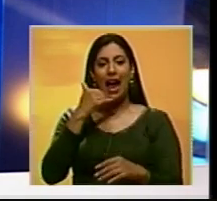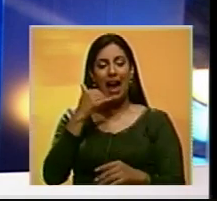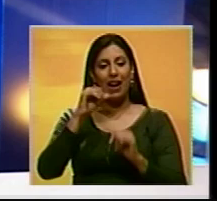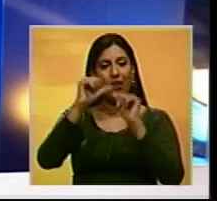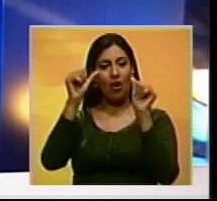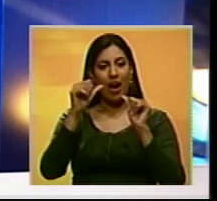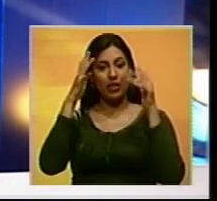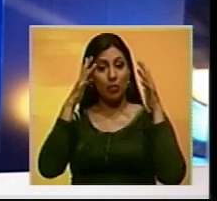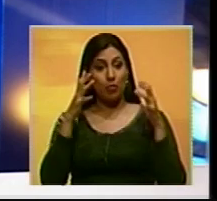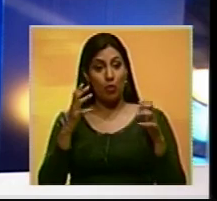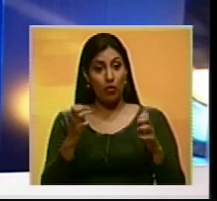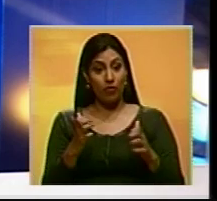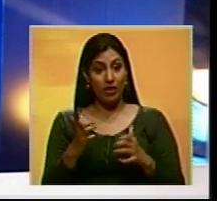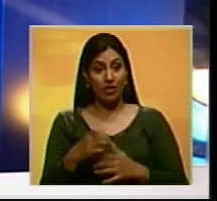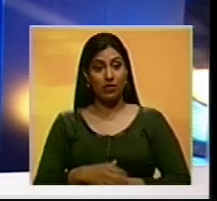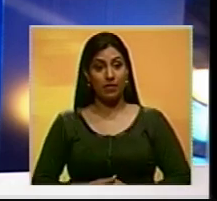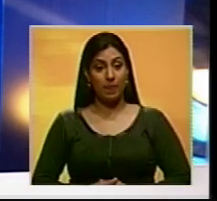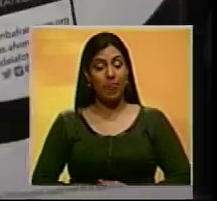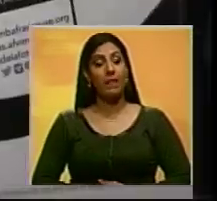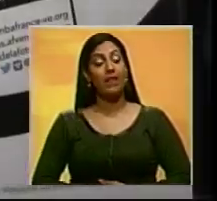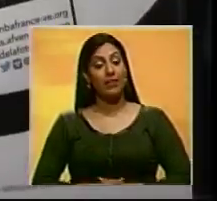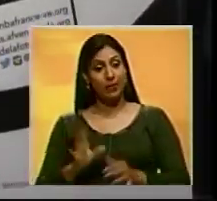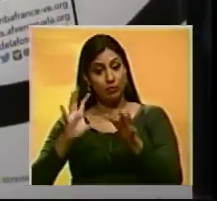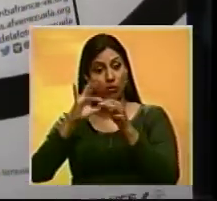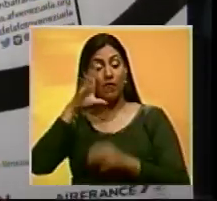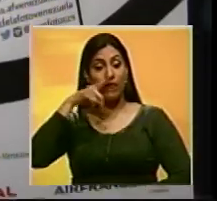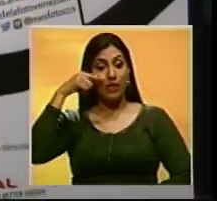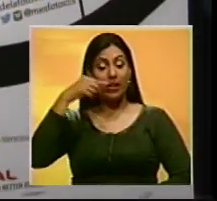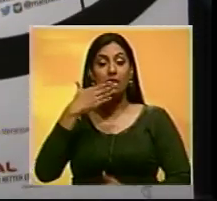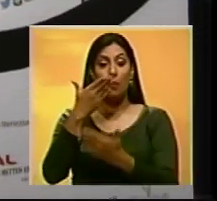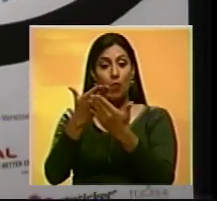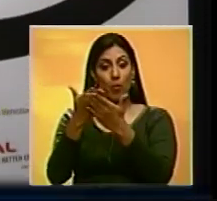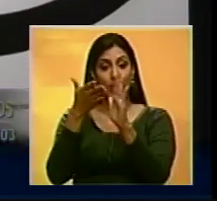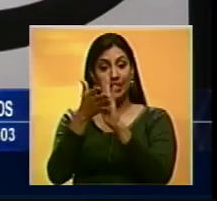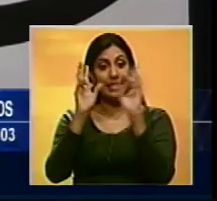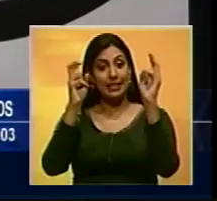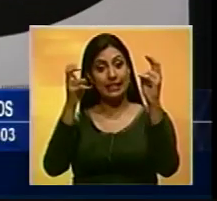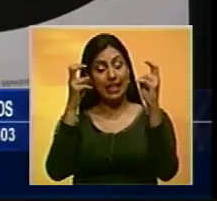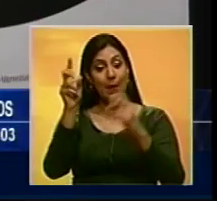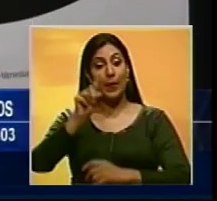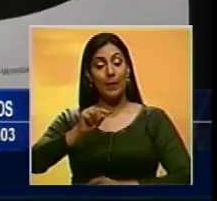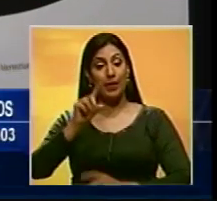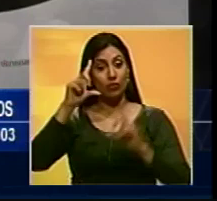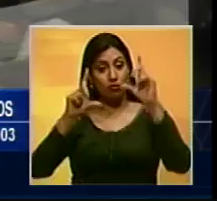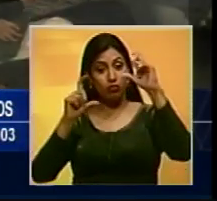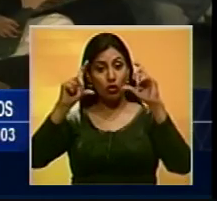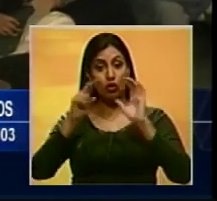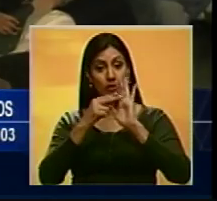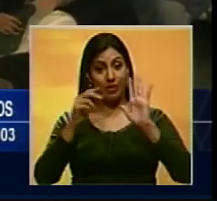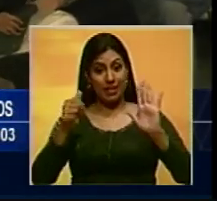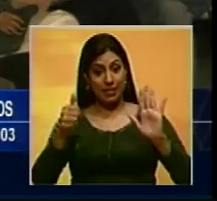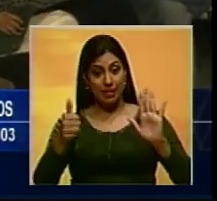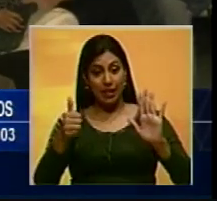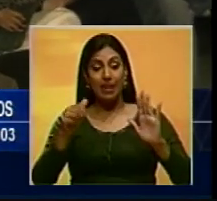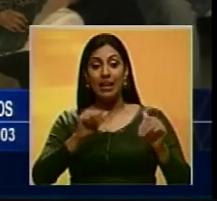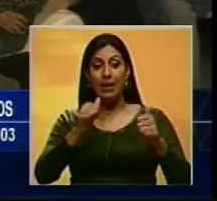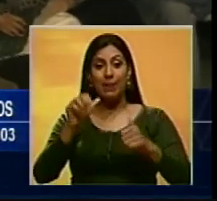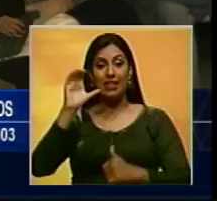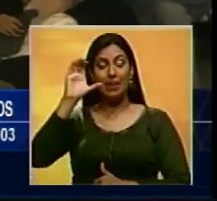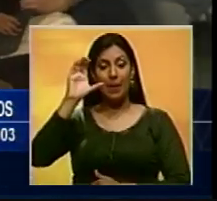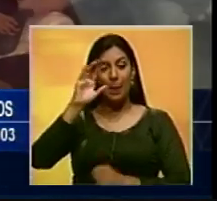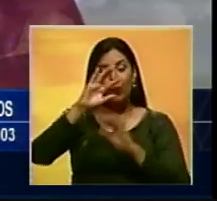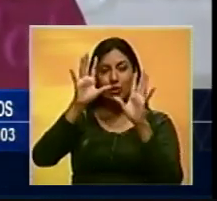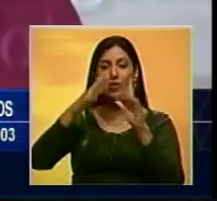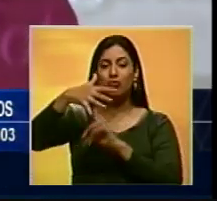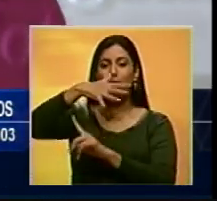arte de los profesionales de la imagen fija. La Alianza Francesa planteó que el tema del Mes de la Fotografía 2016 sea el paisaje